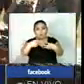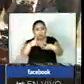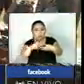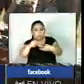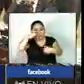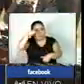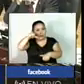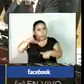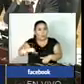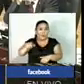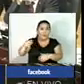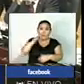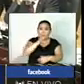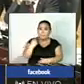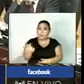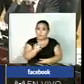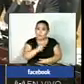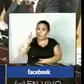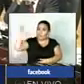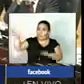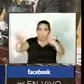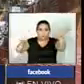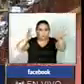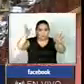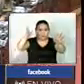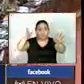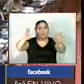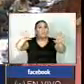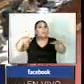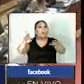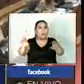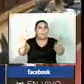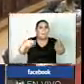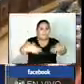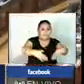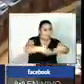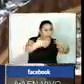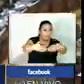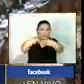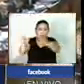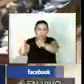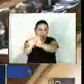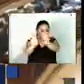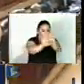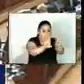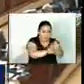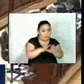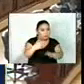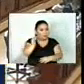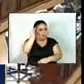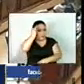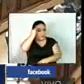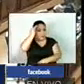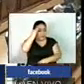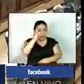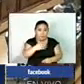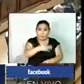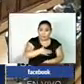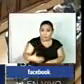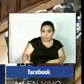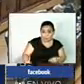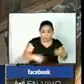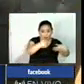salvadoreños que quedaron varados en diversos países luego que fuera decretada la emergencia por el coronavirus. Recordemos que el Ejecutivo